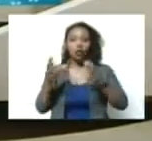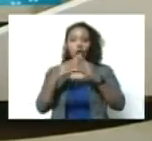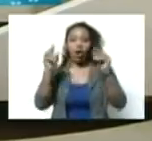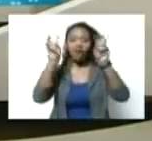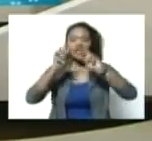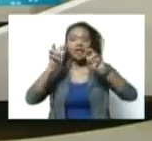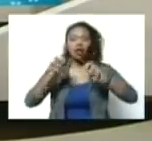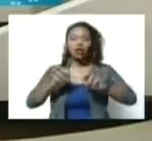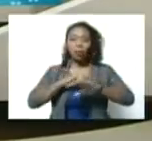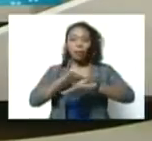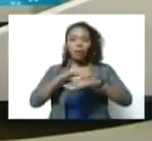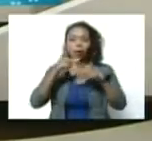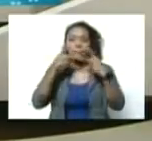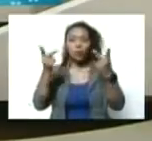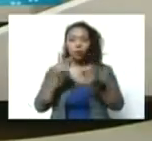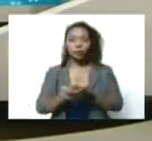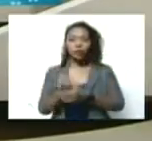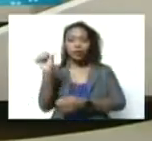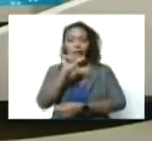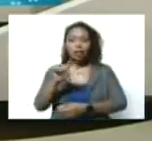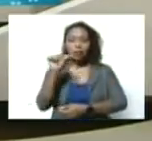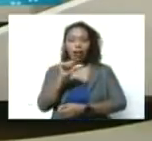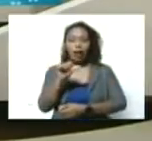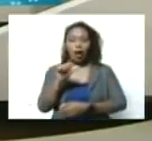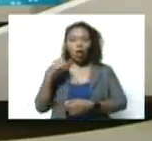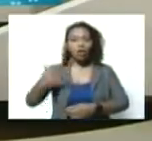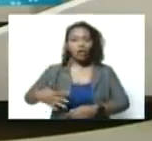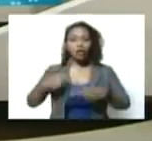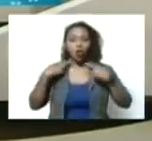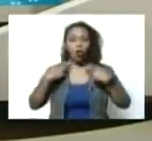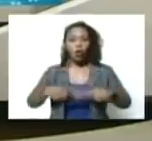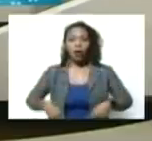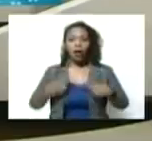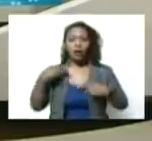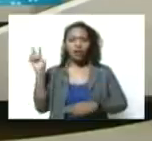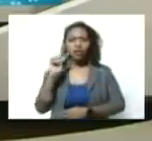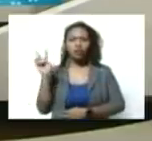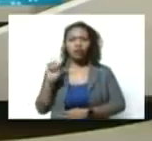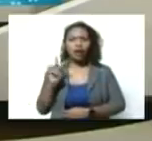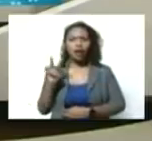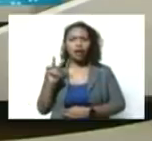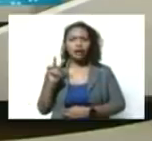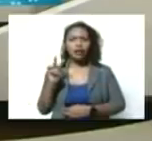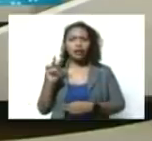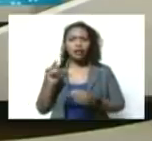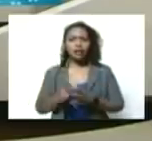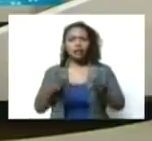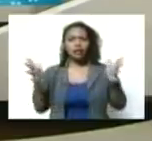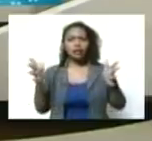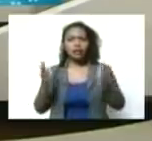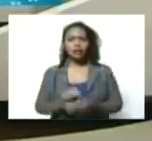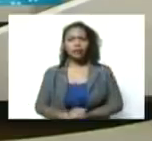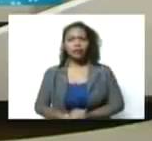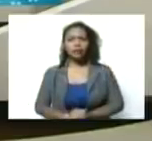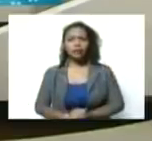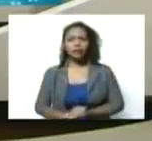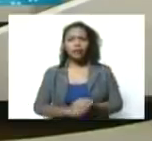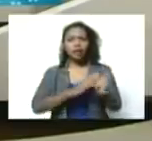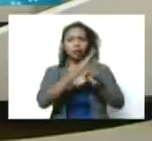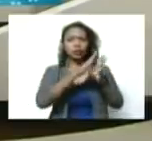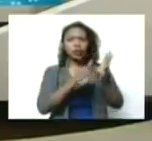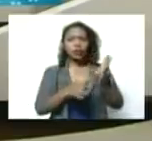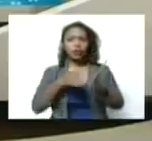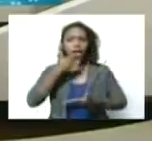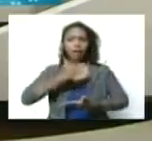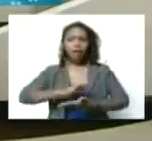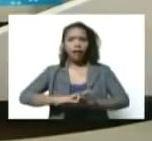que lleva el Ministerio Público. Semana de los Derechos Humanos, y Venezuela lo celebra con las garantías tremendas, estructurales, desde la Carta Magna,